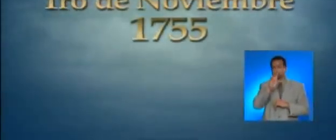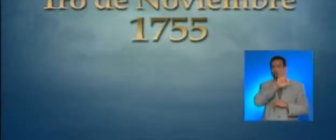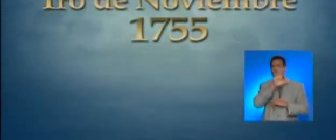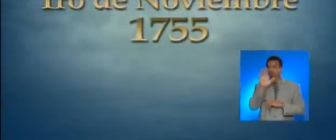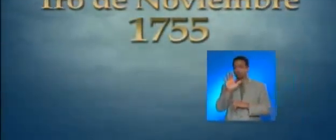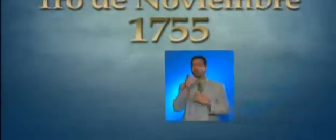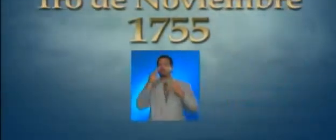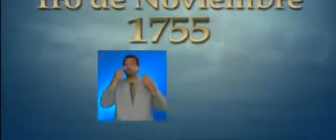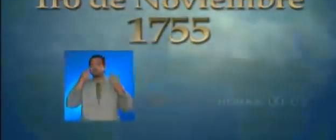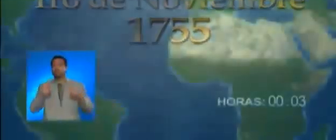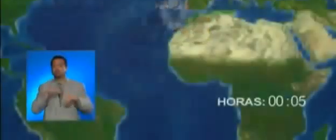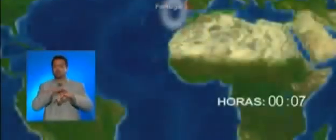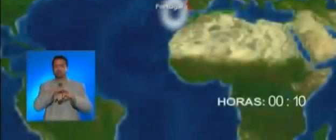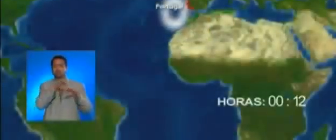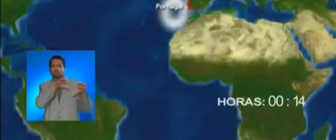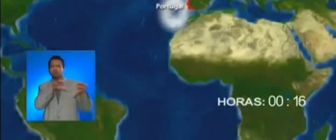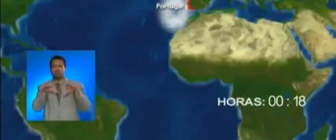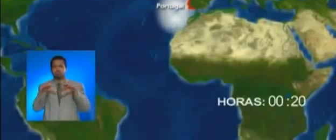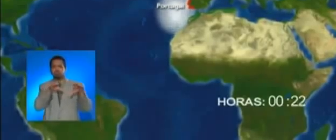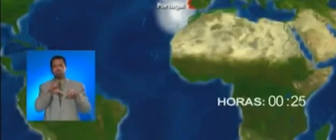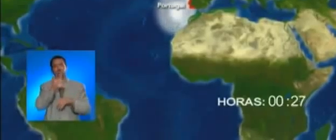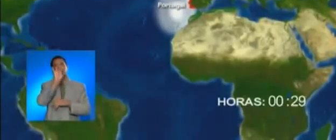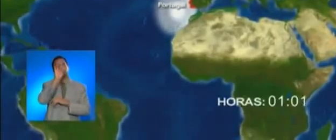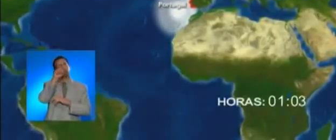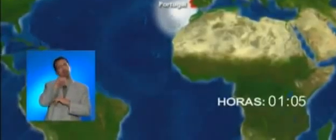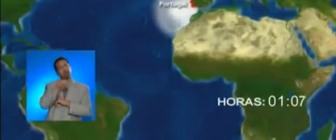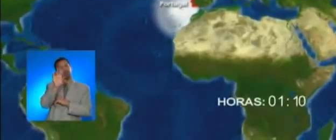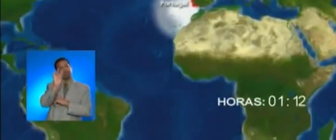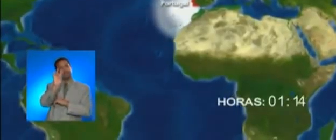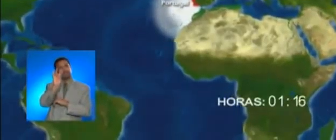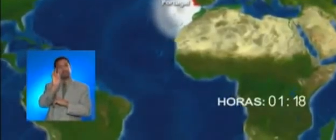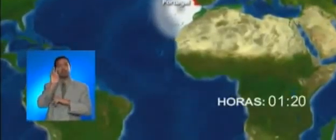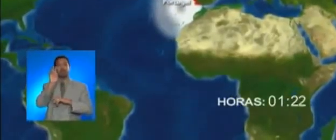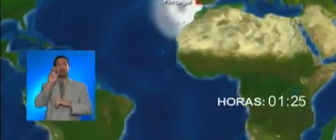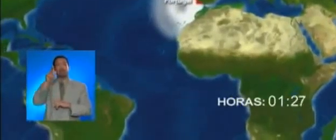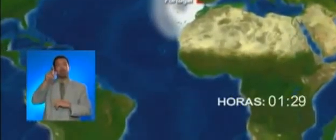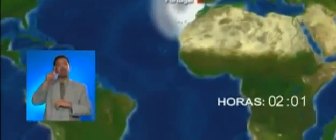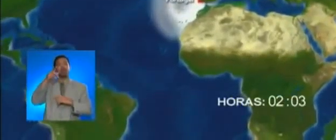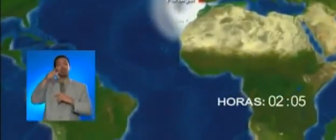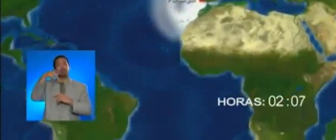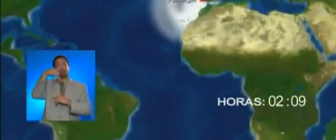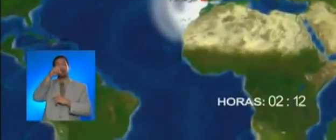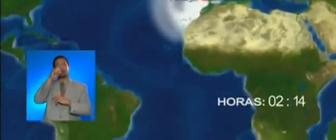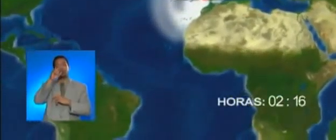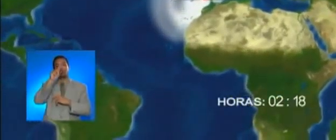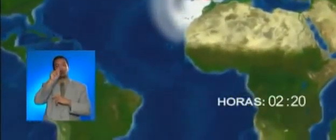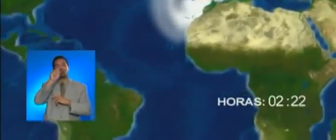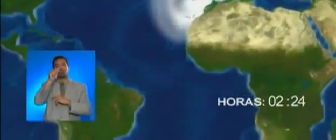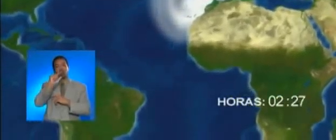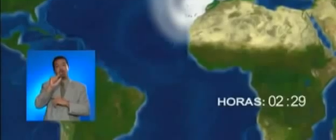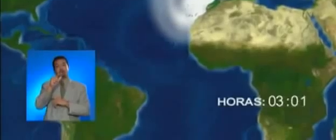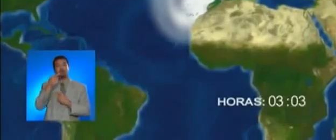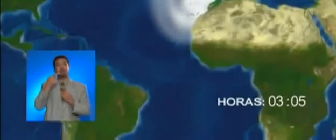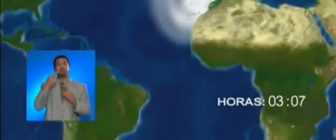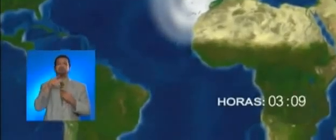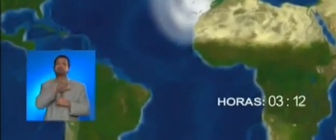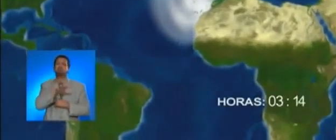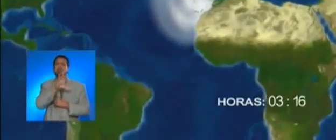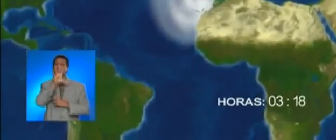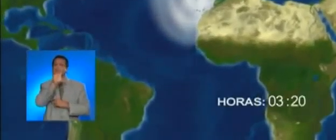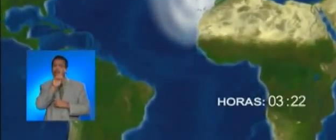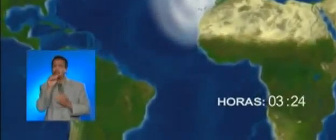subducción como las que tenemos al norte y sur de Puerto Rico. A nivel mundial, han ocurrido terremotos que a su vez han